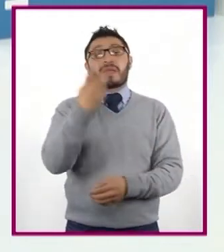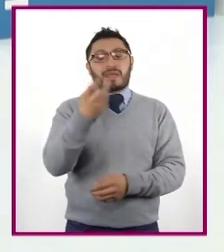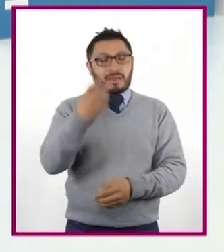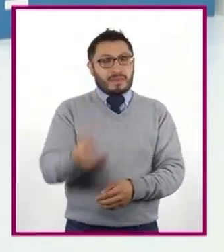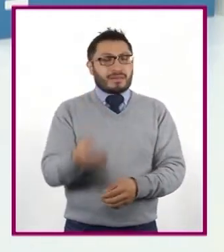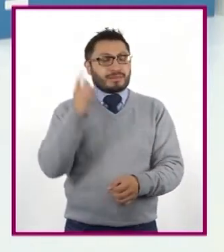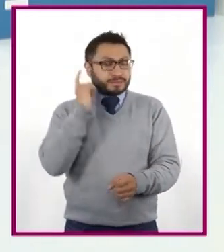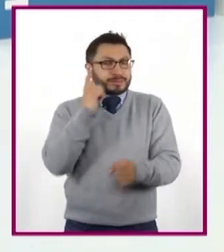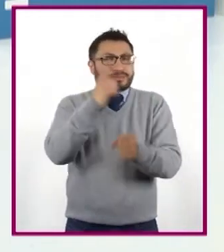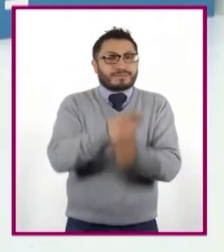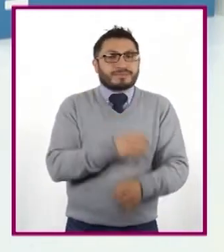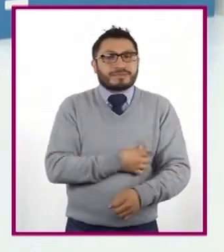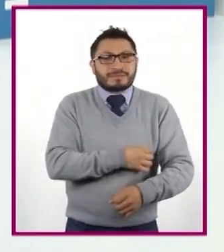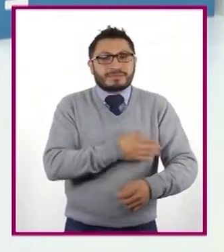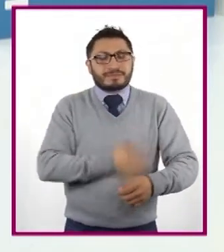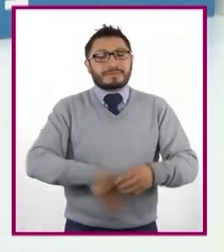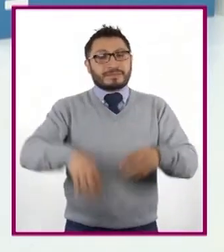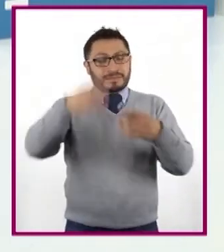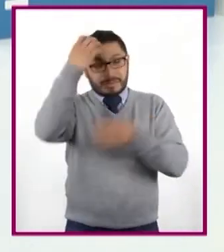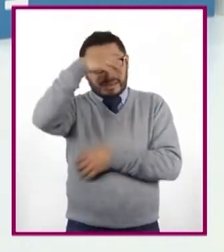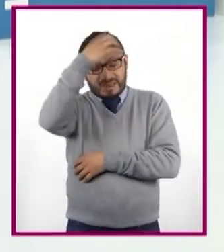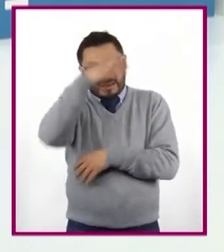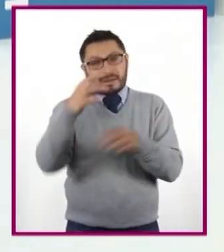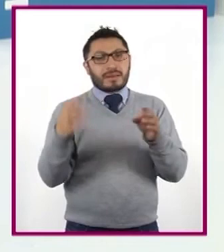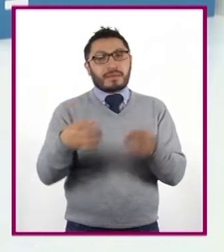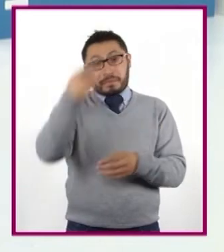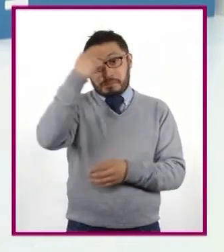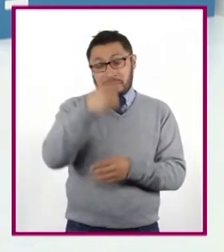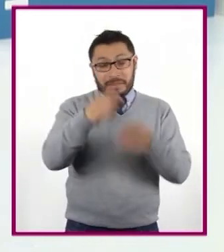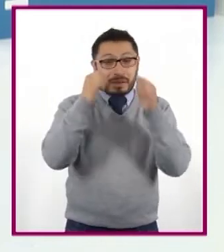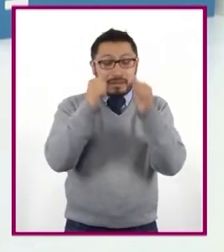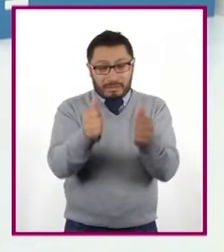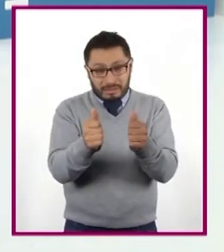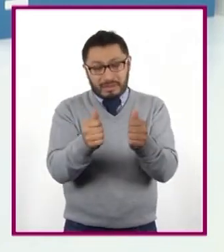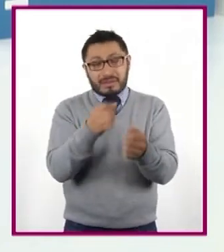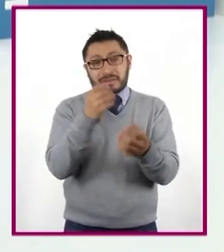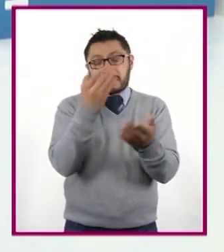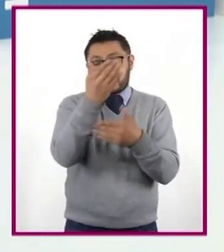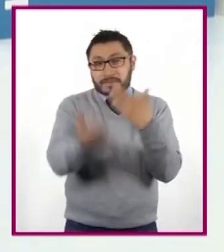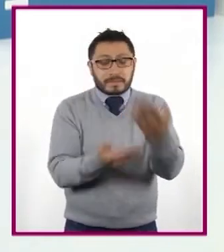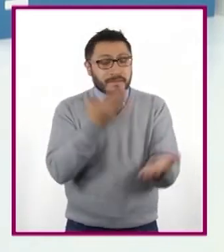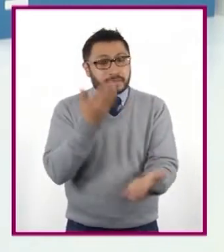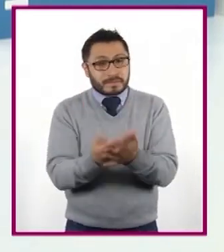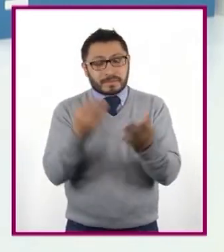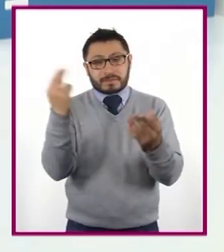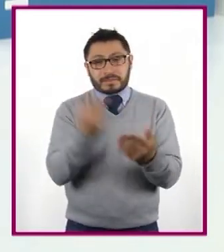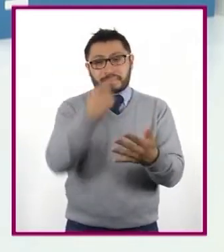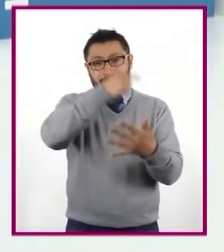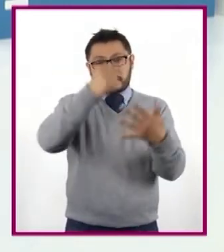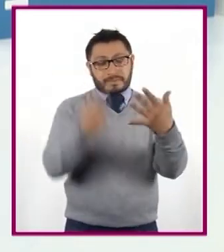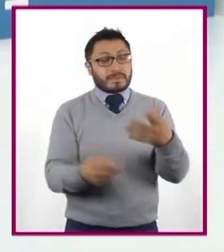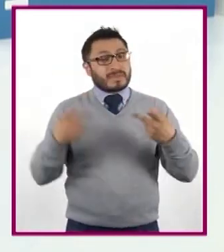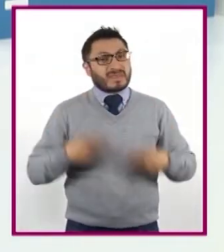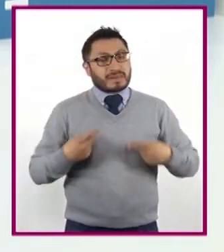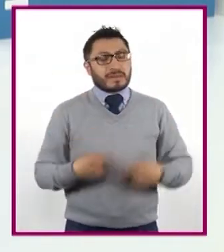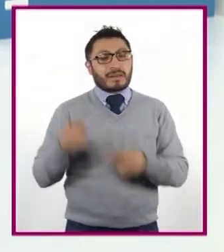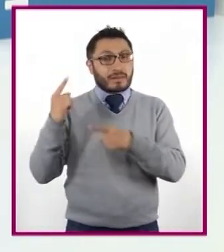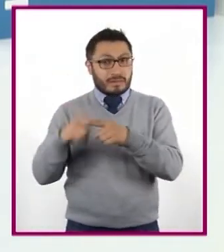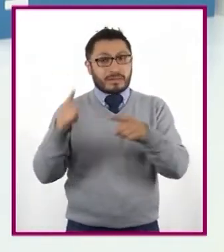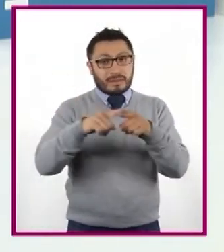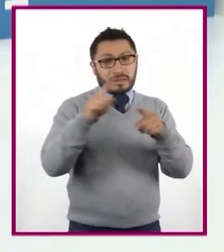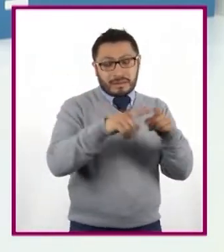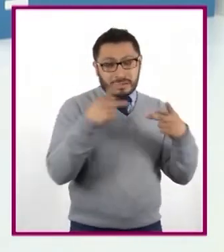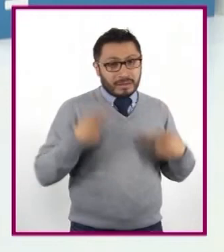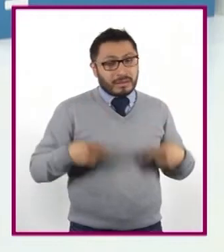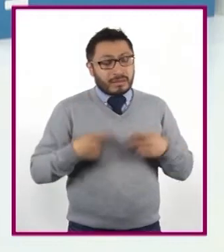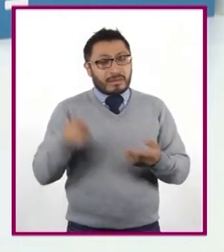podemos encontrar experiencias en las que, para atender las necesidades de la población, diversas ciudadanas y ciudadanos